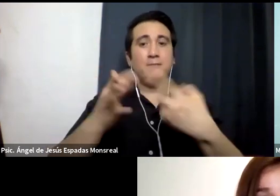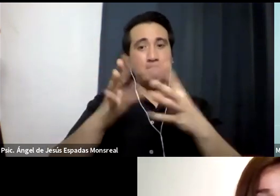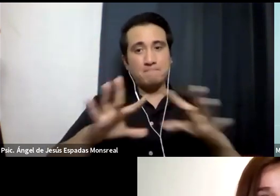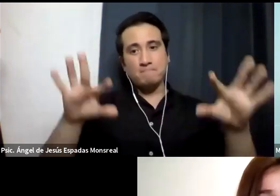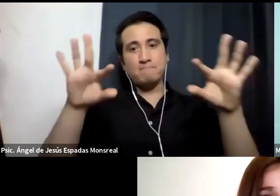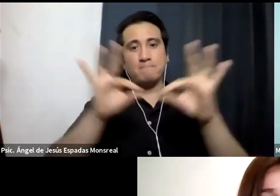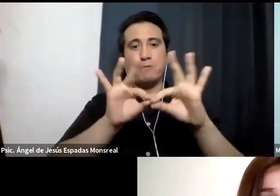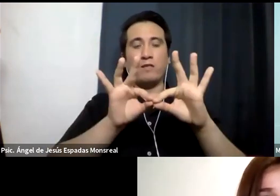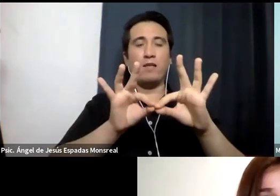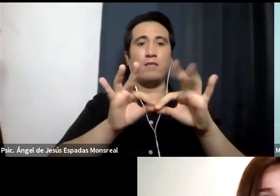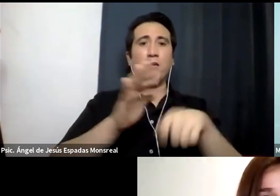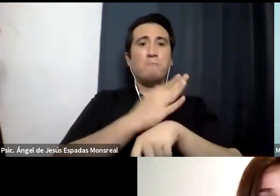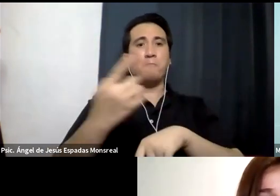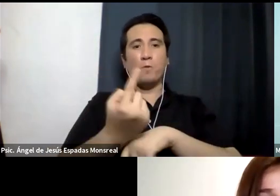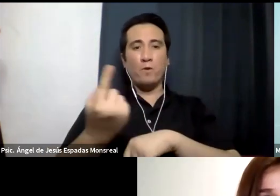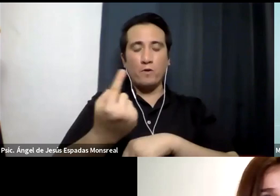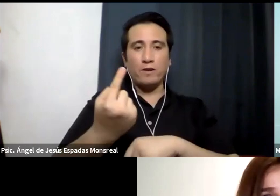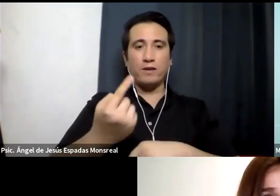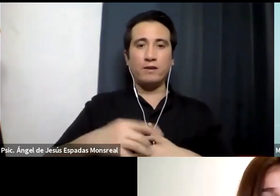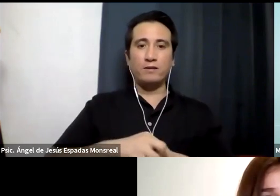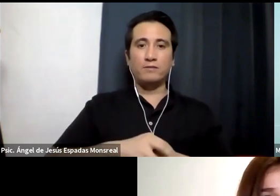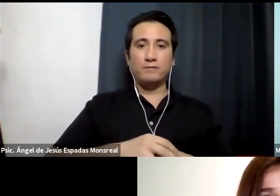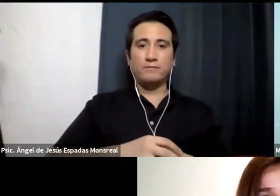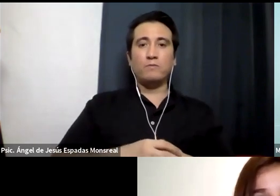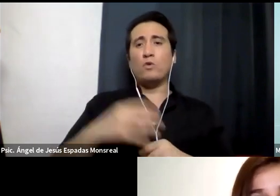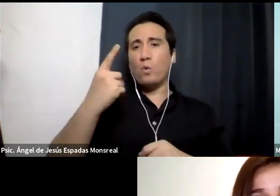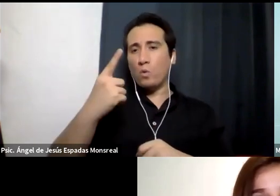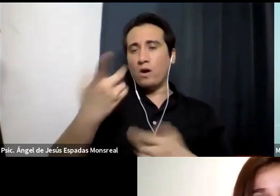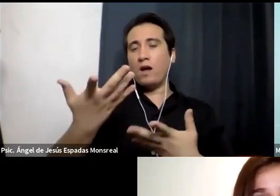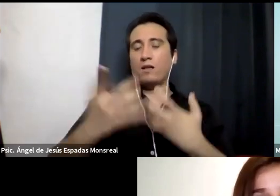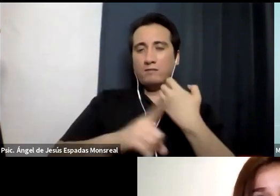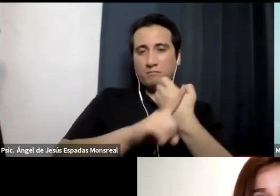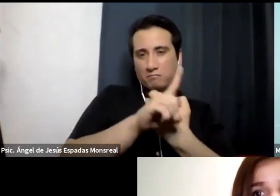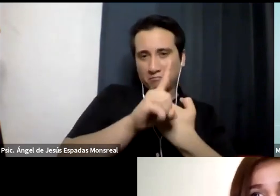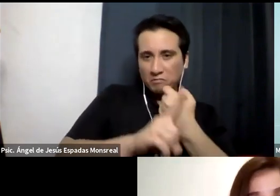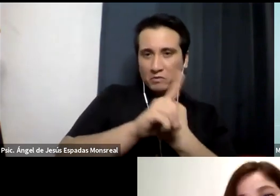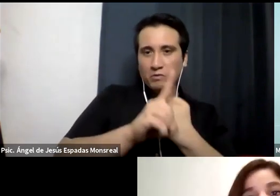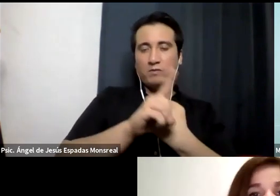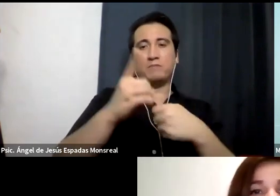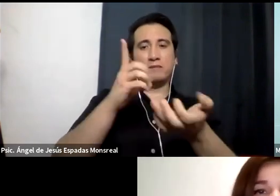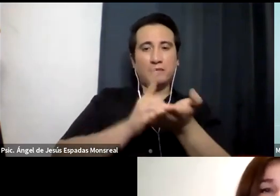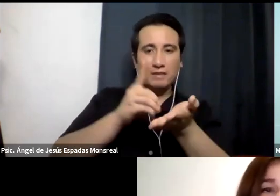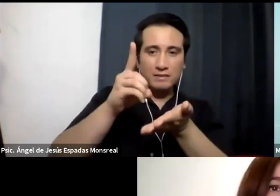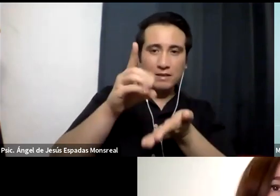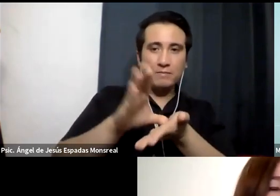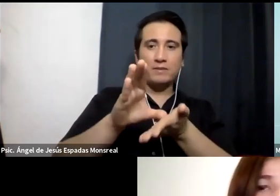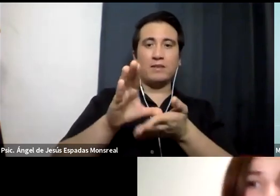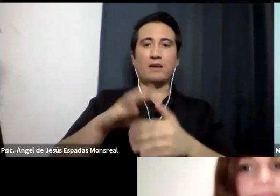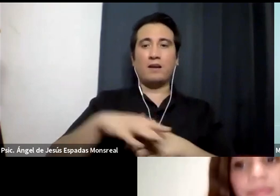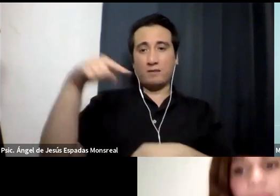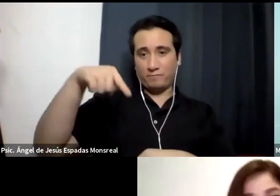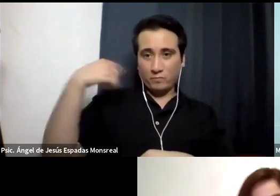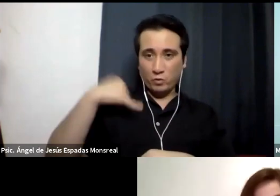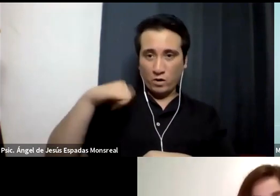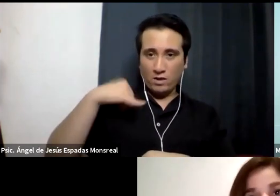relevancia porque precisamente una de las principales causas de discapacidad en Yucatán